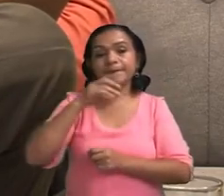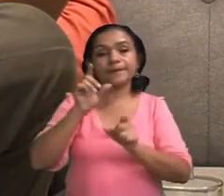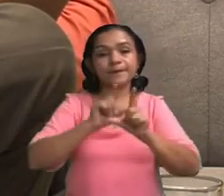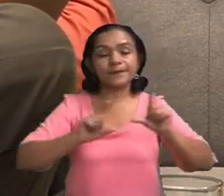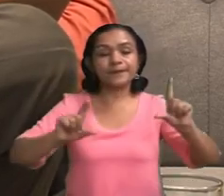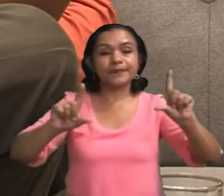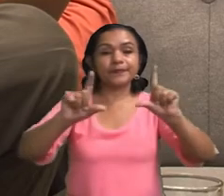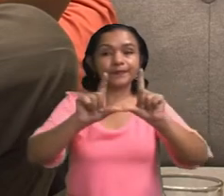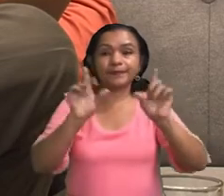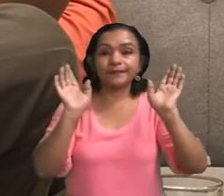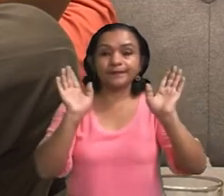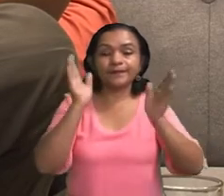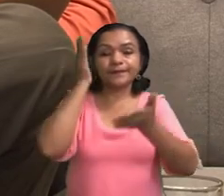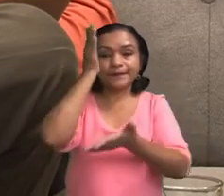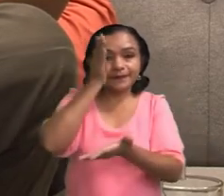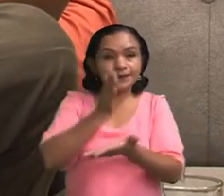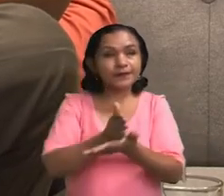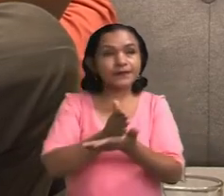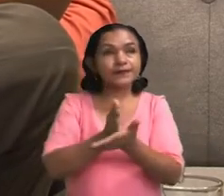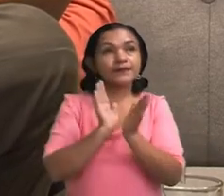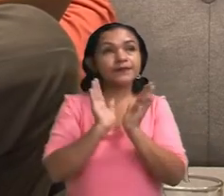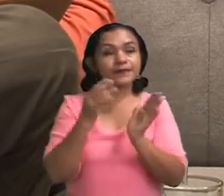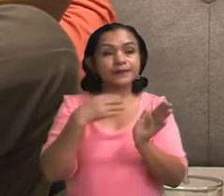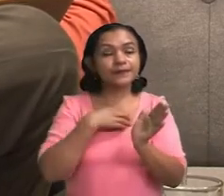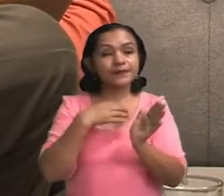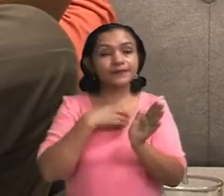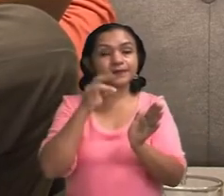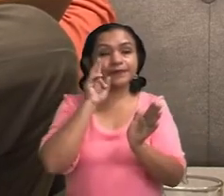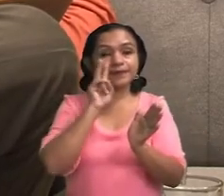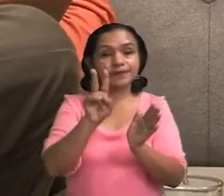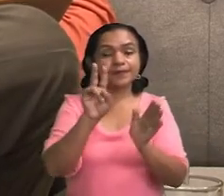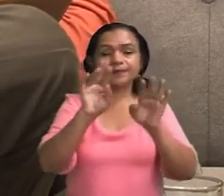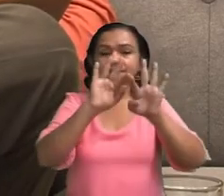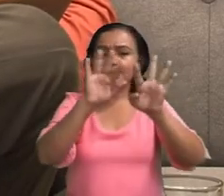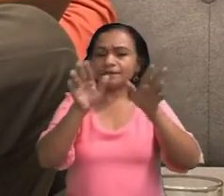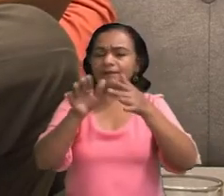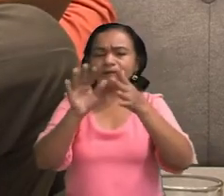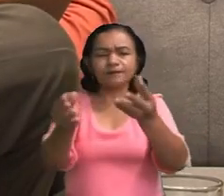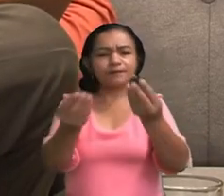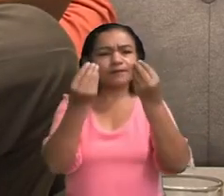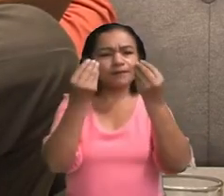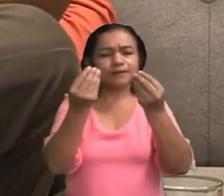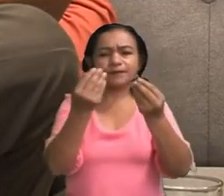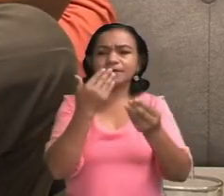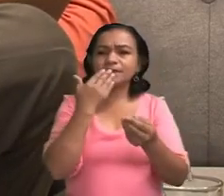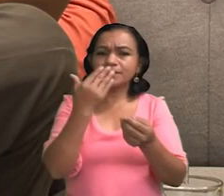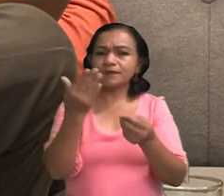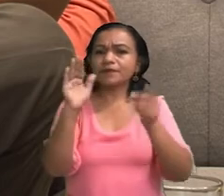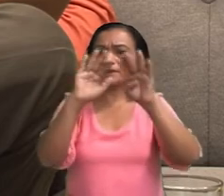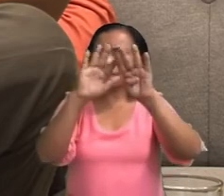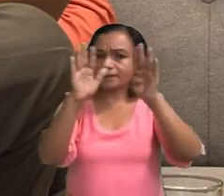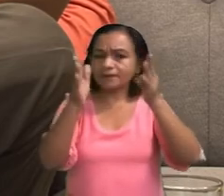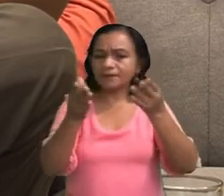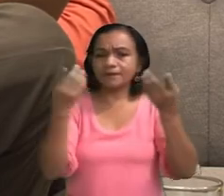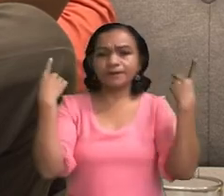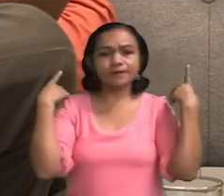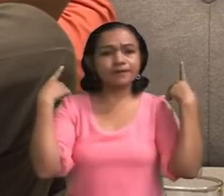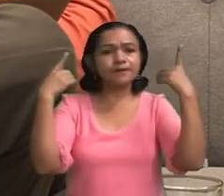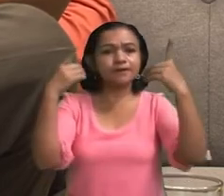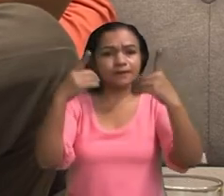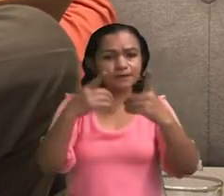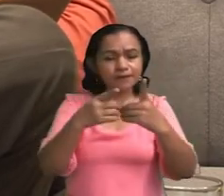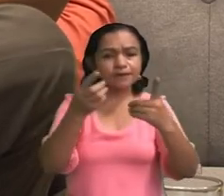¿verdad? Claro. De decisión. Nosotros vemos muchas compañeras mujeres, excelentes compañeras en la dirección